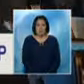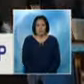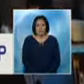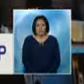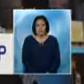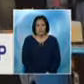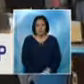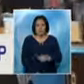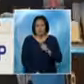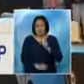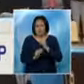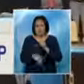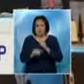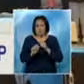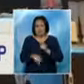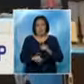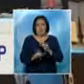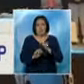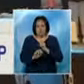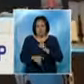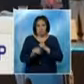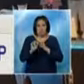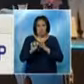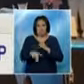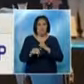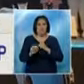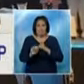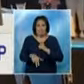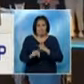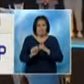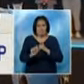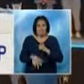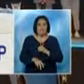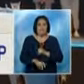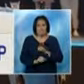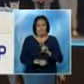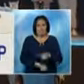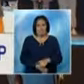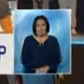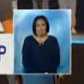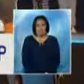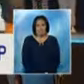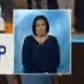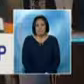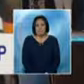The realness. Yeah.